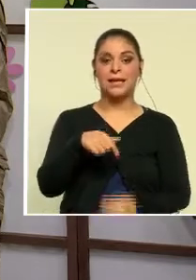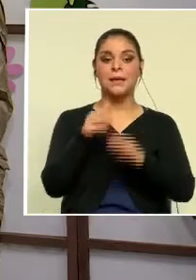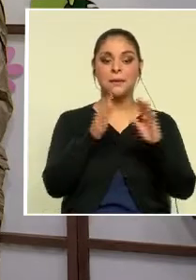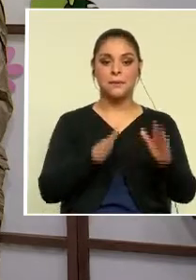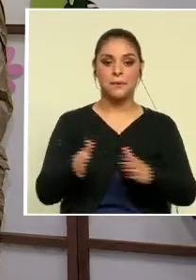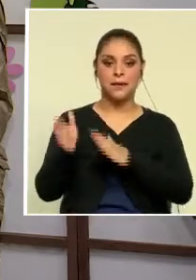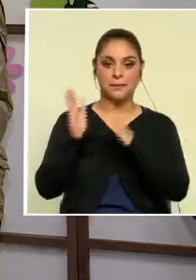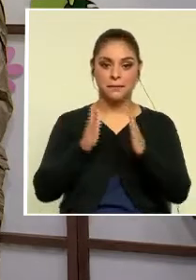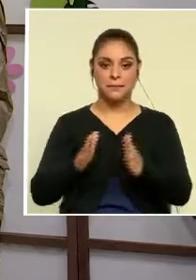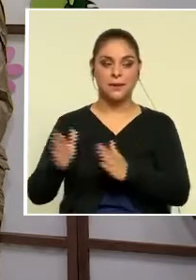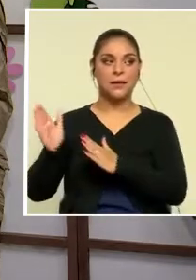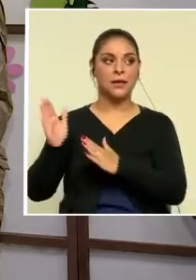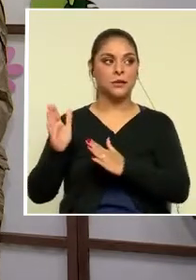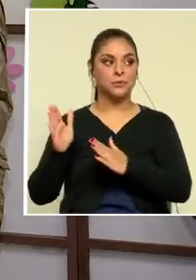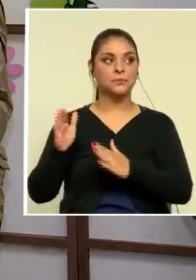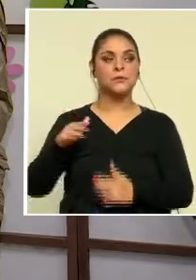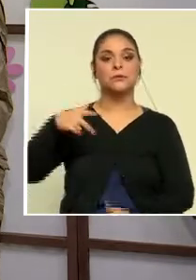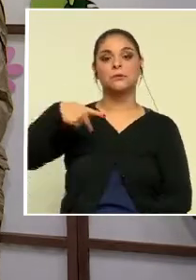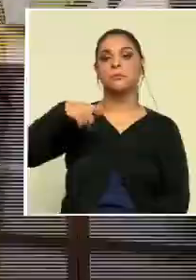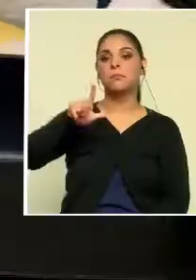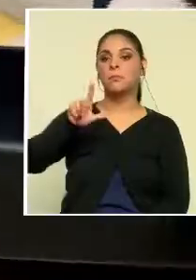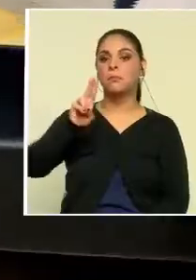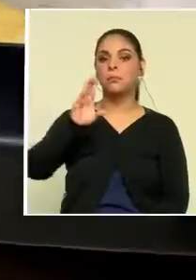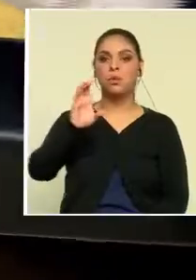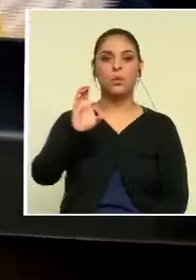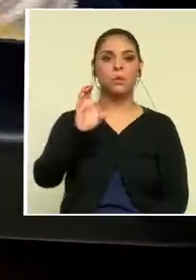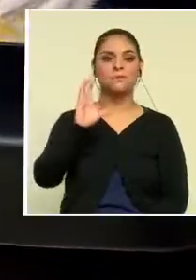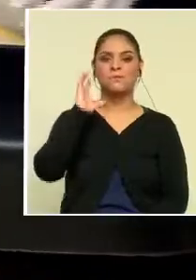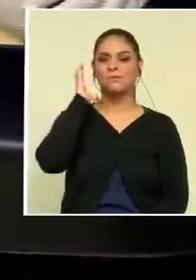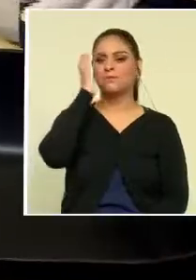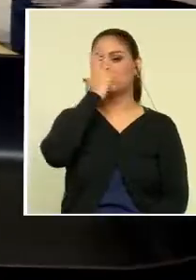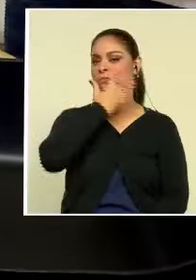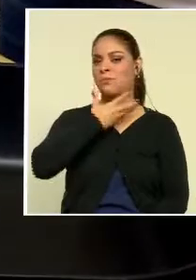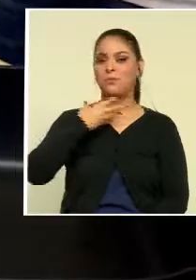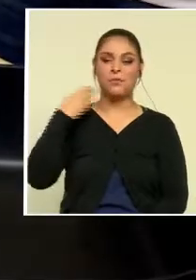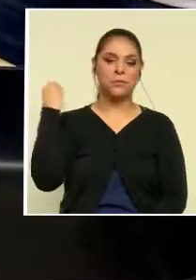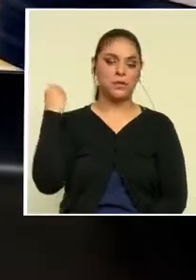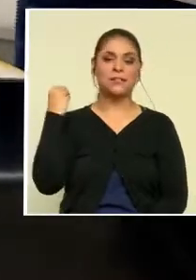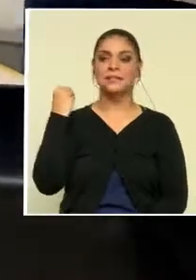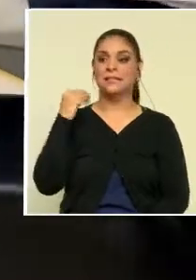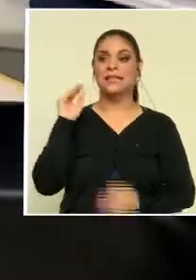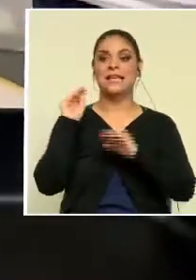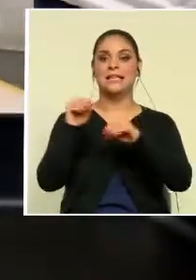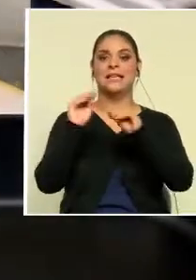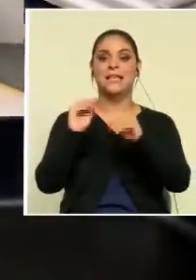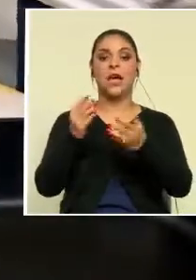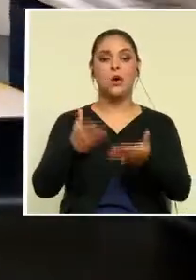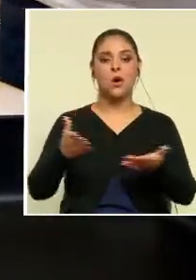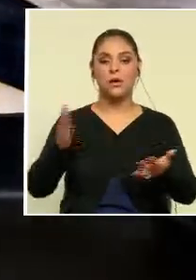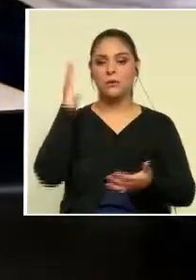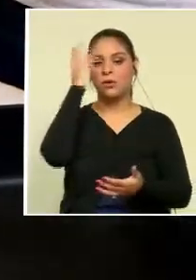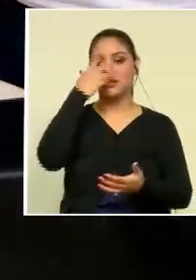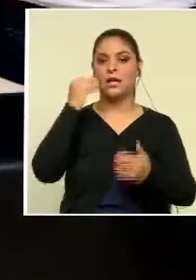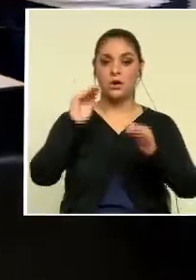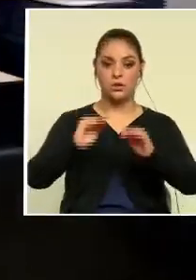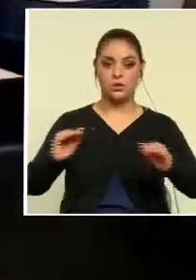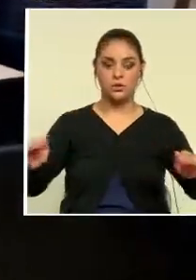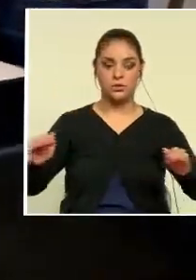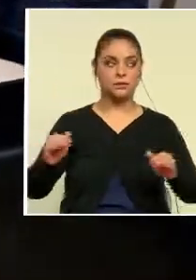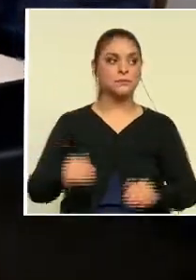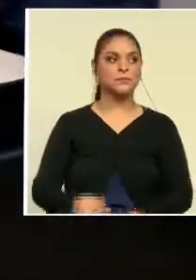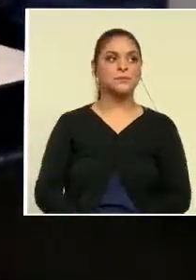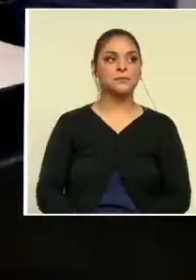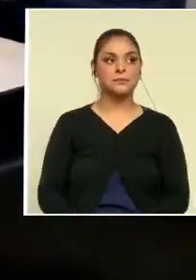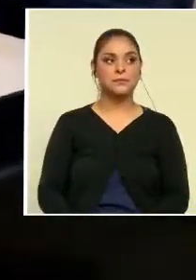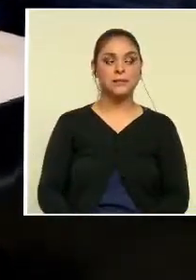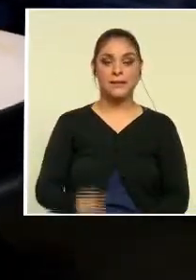deja lugar pasivos y ximo verdad al gentío les enseña cosas lindísimas a los niños y día les vamos cambiando esta